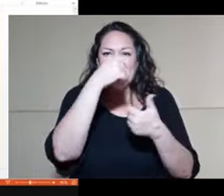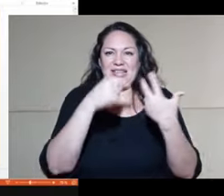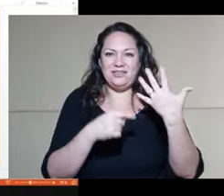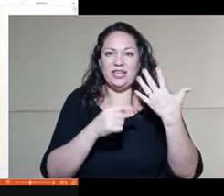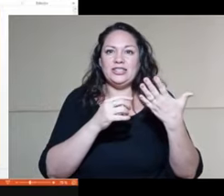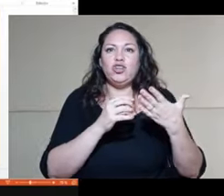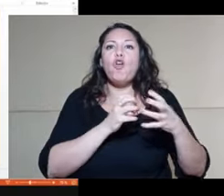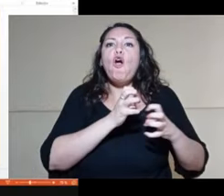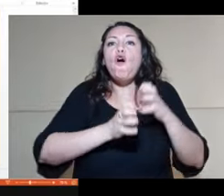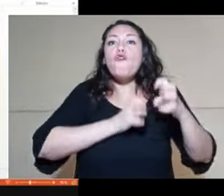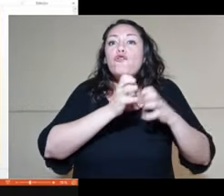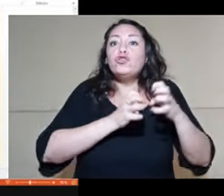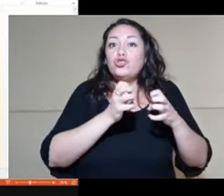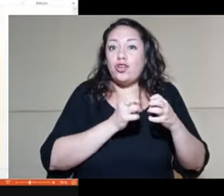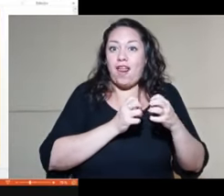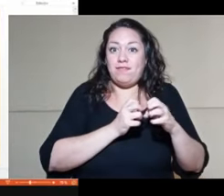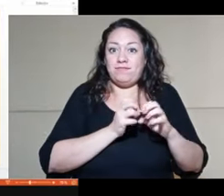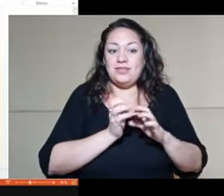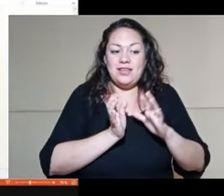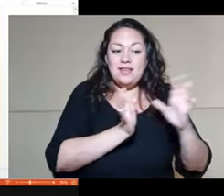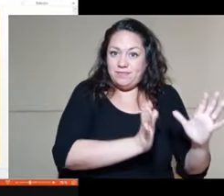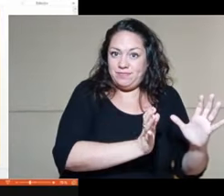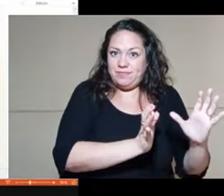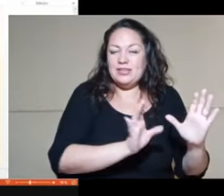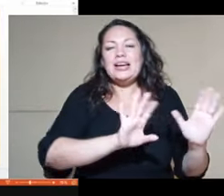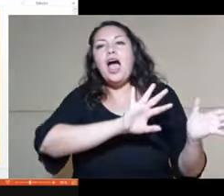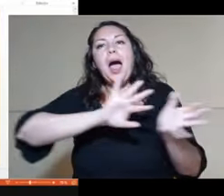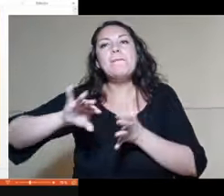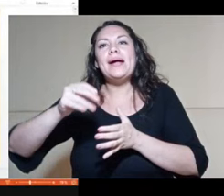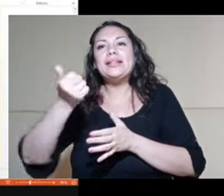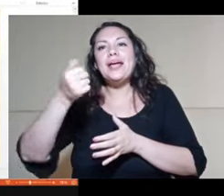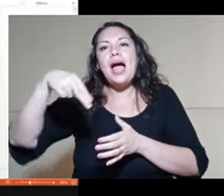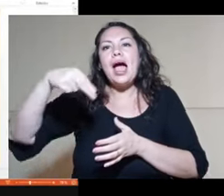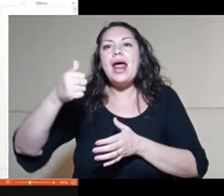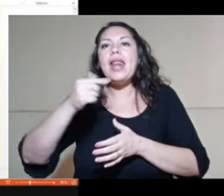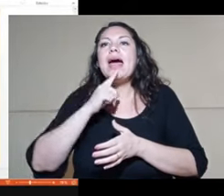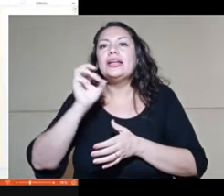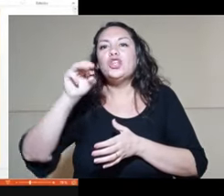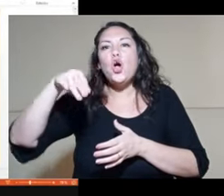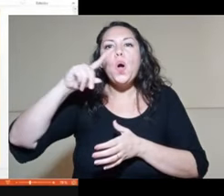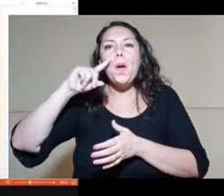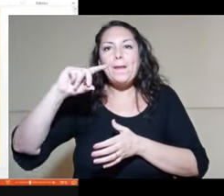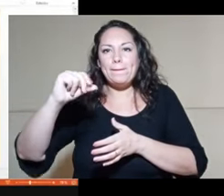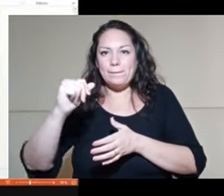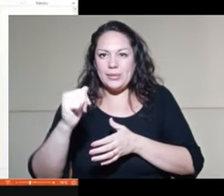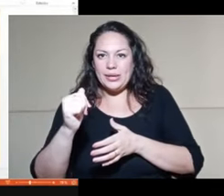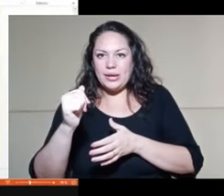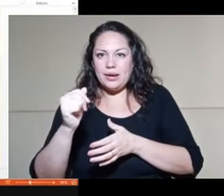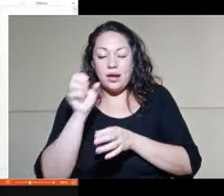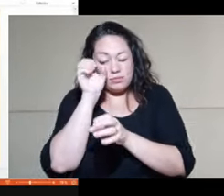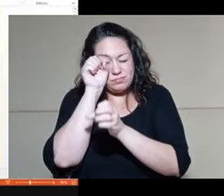la clasificación funcional de los receptores. Pero existe una clasificación que es anatómica. ¿Qué quiere decir esto? Que